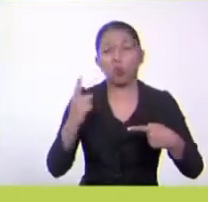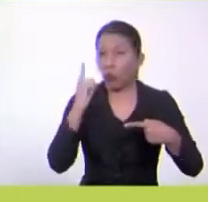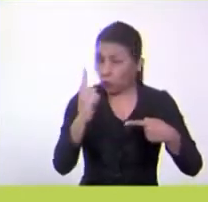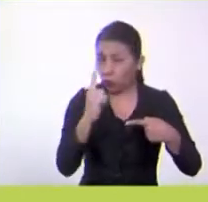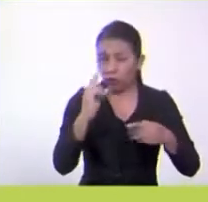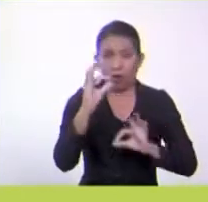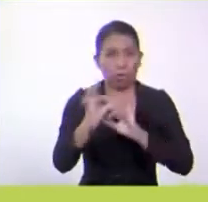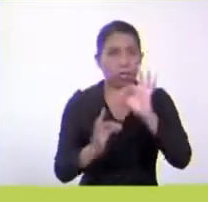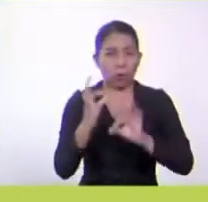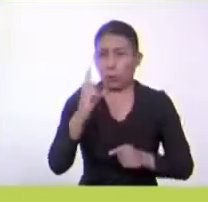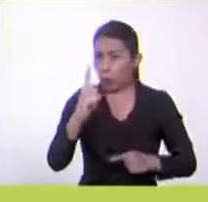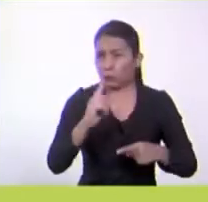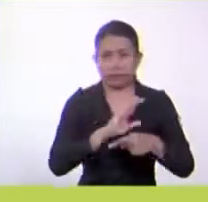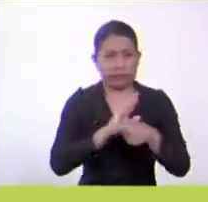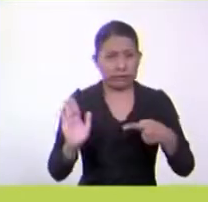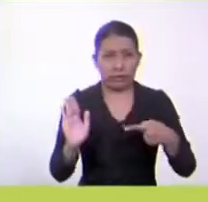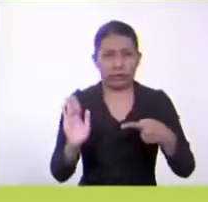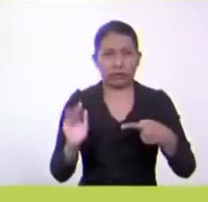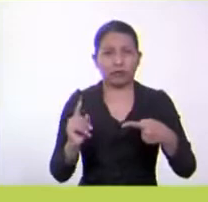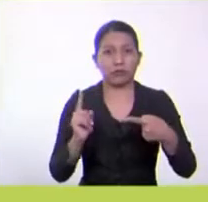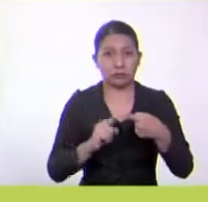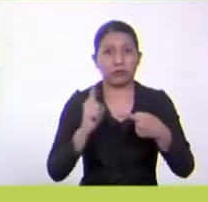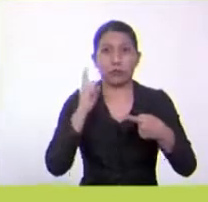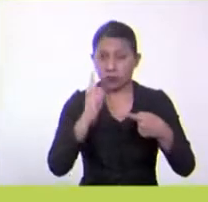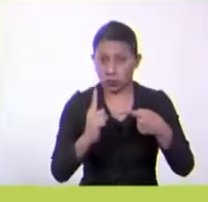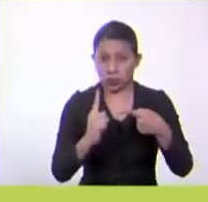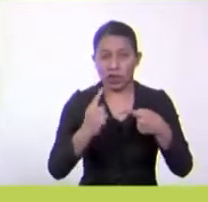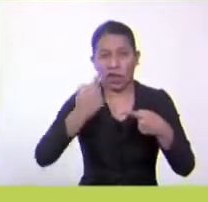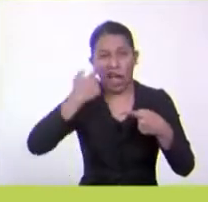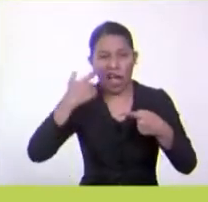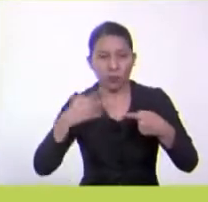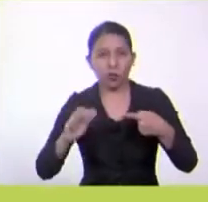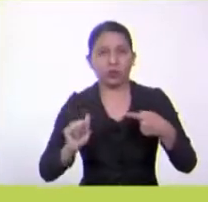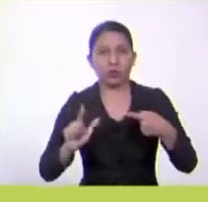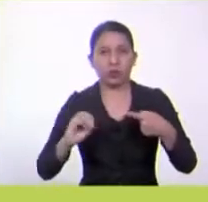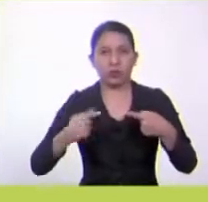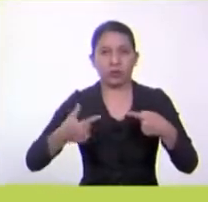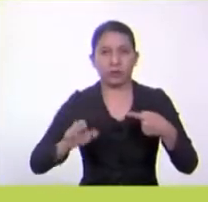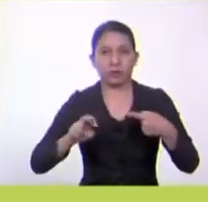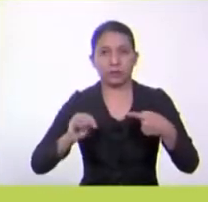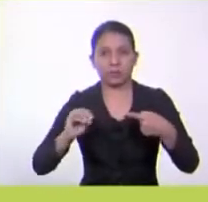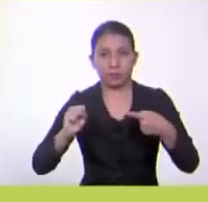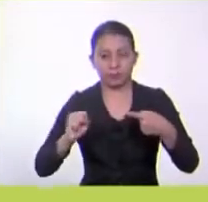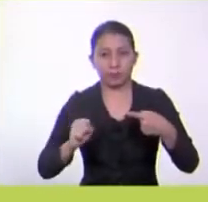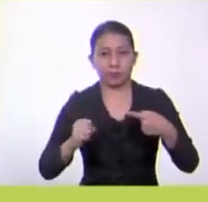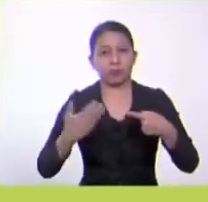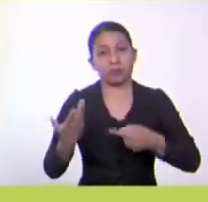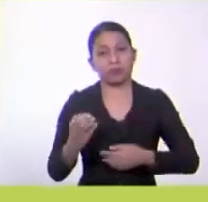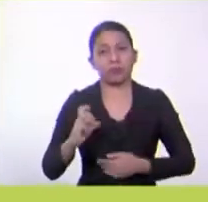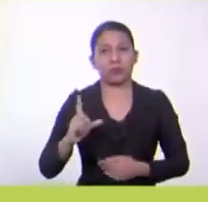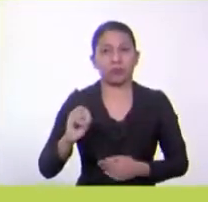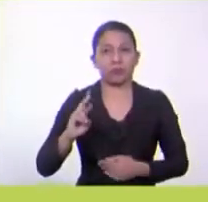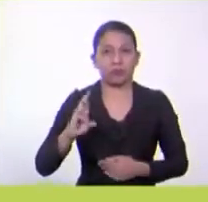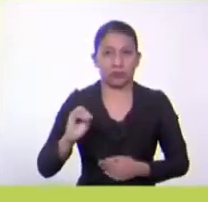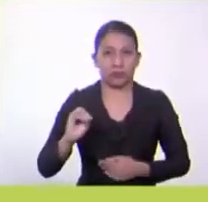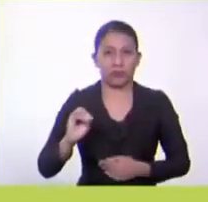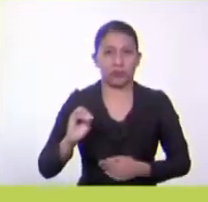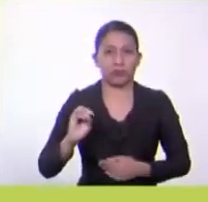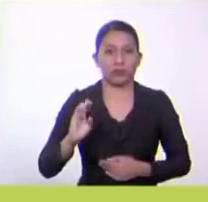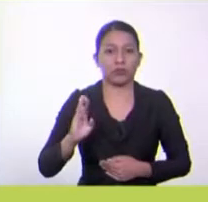átomo, como los radicales que se forman los halógenos. Tenemos al cloro, al